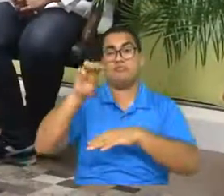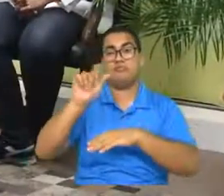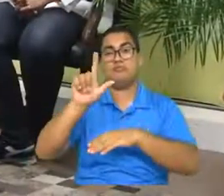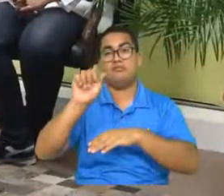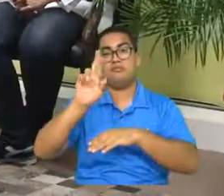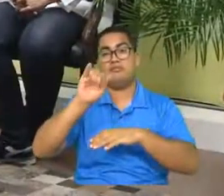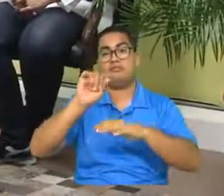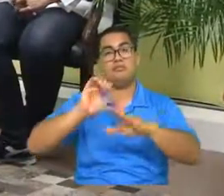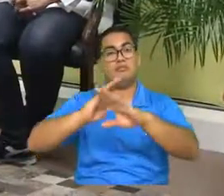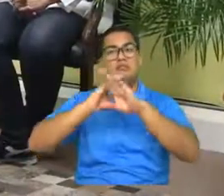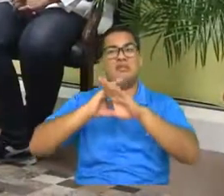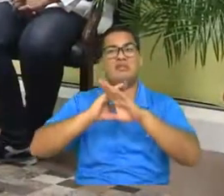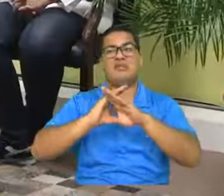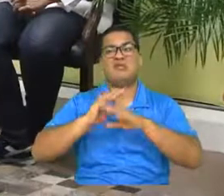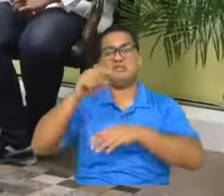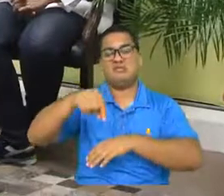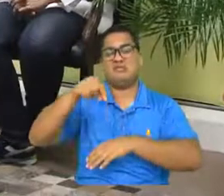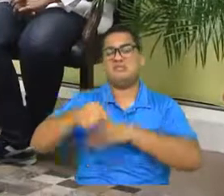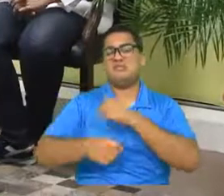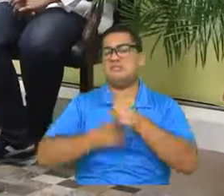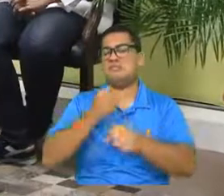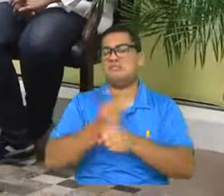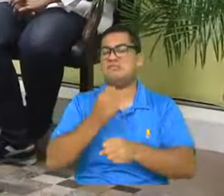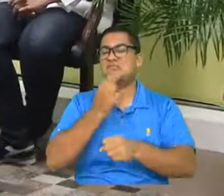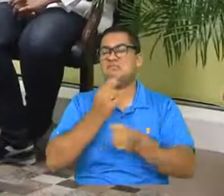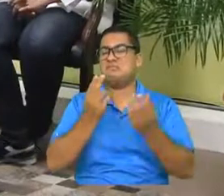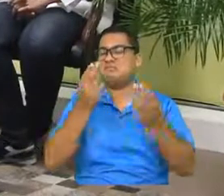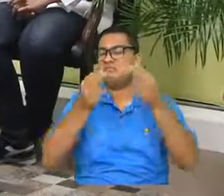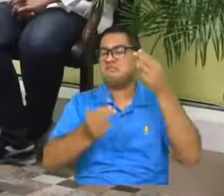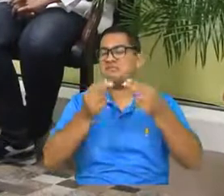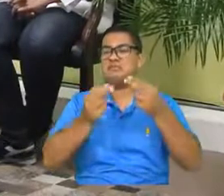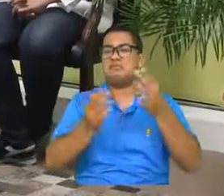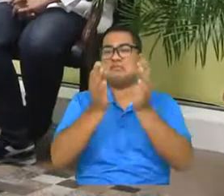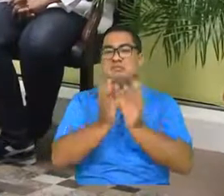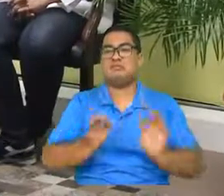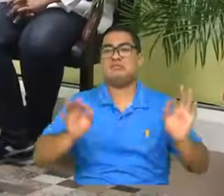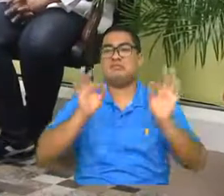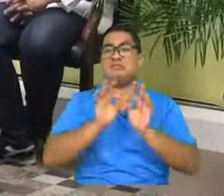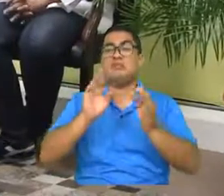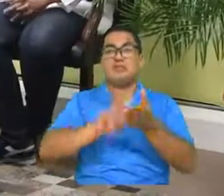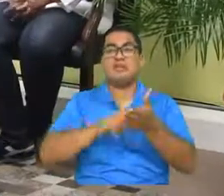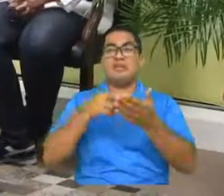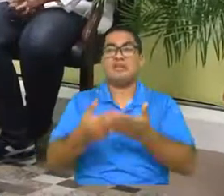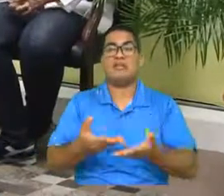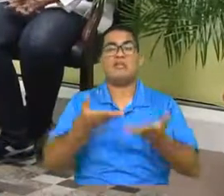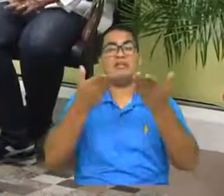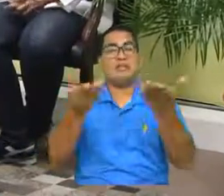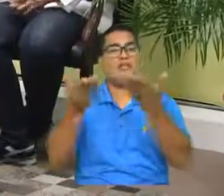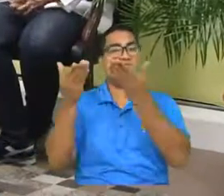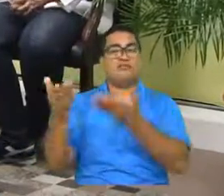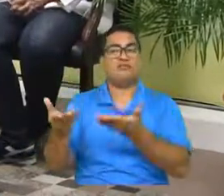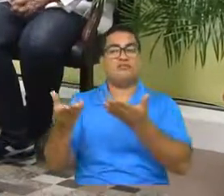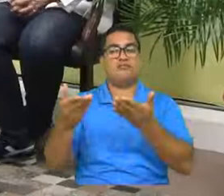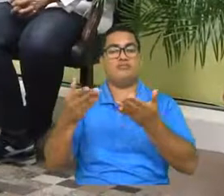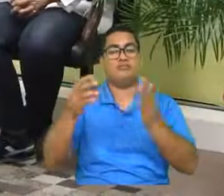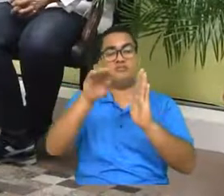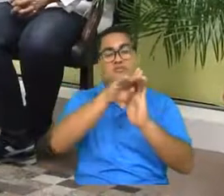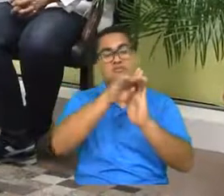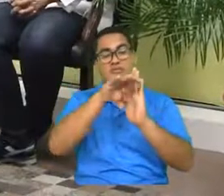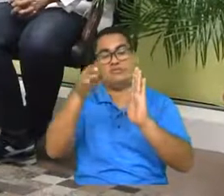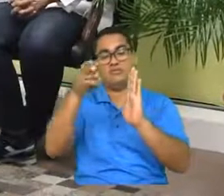una cantidad que se me olvidó, no lo retuve en la mente, pero sí es una importante cantidad de mosquiteros que ustedes donan a las